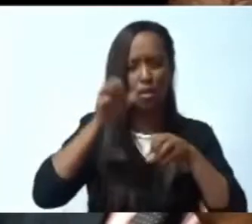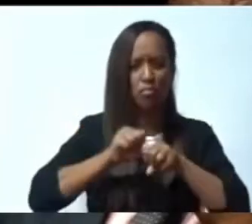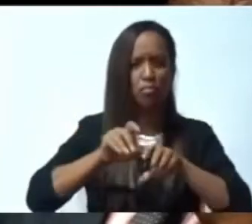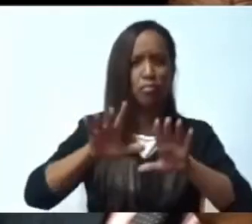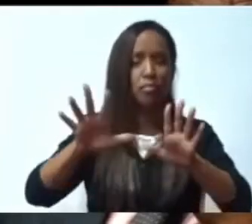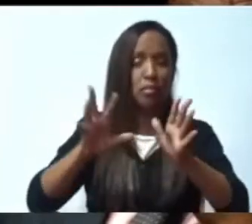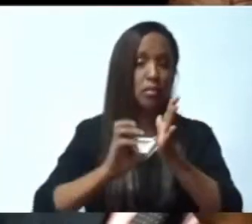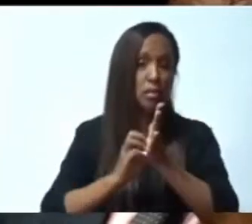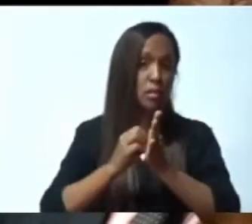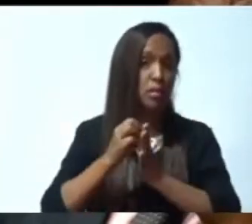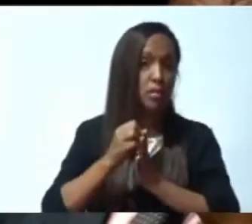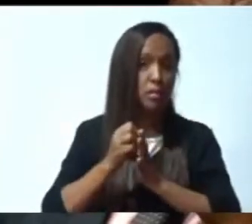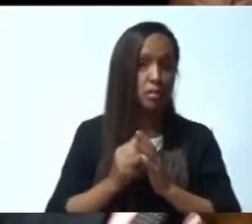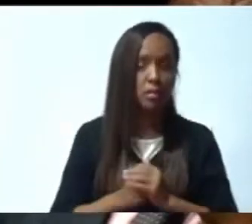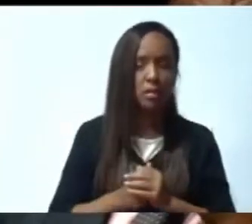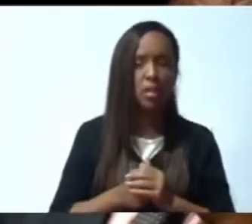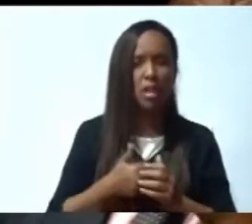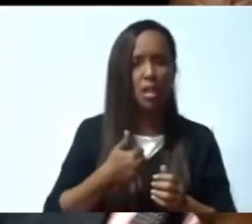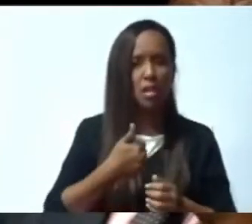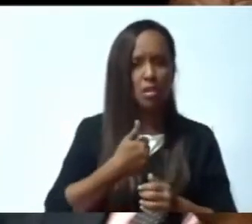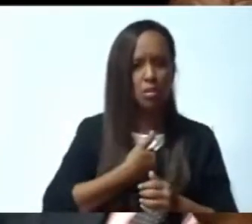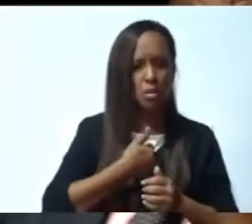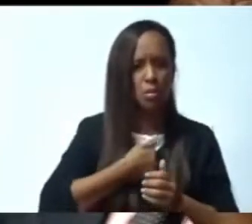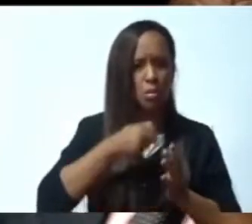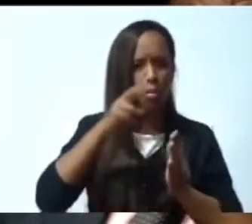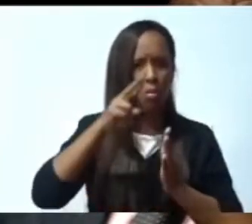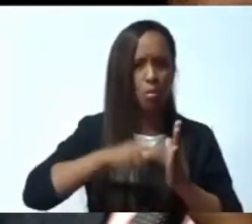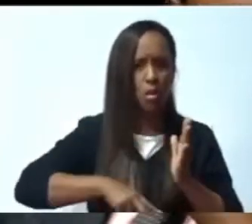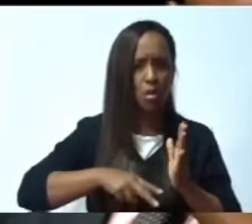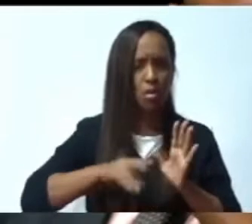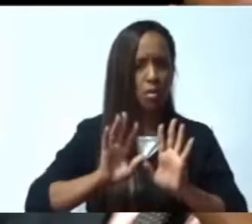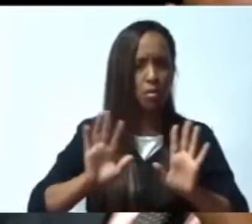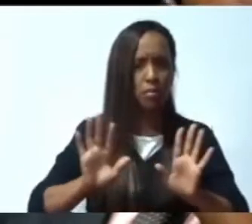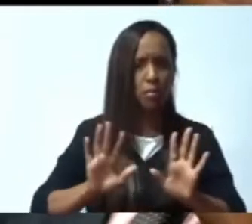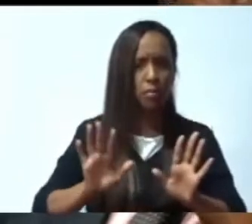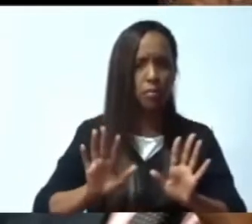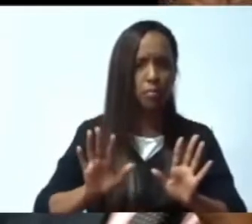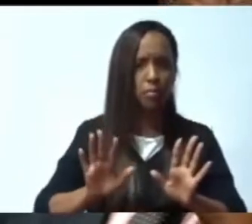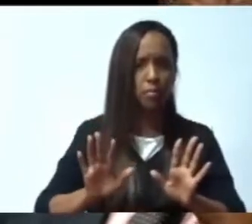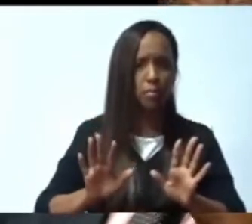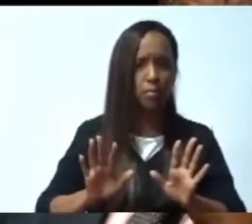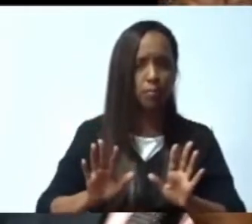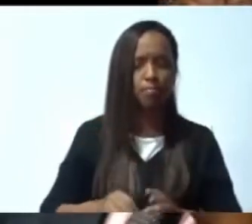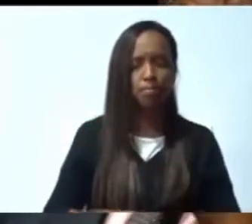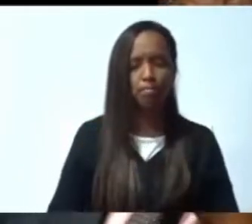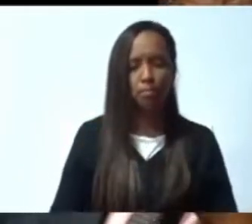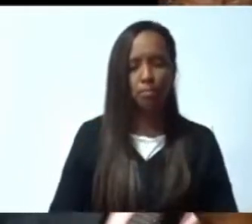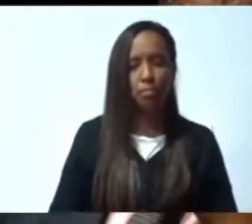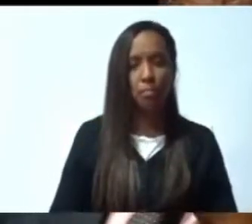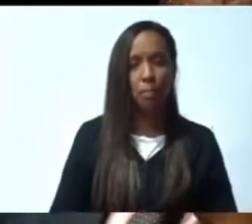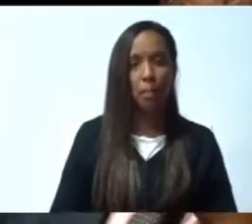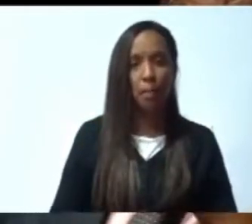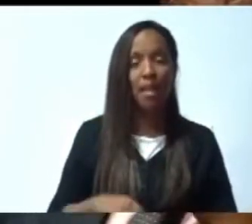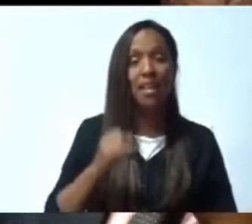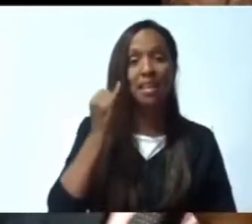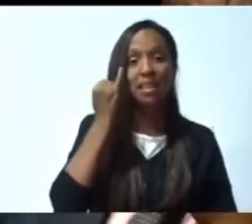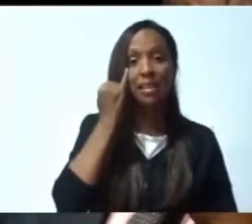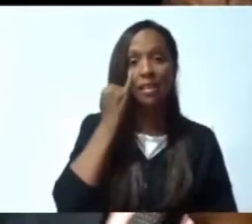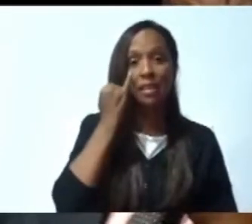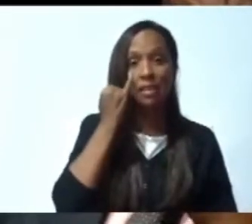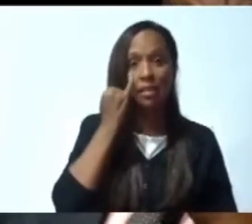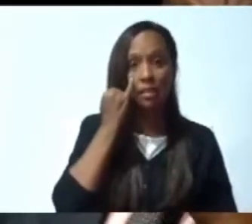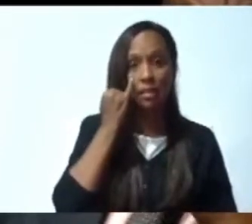impacta de manera agregativa a la salud del pueblo dominicano debe ir a la comisión de salud de la cámara de diputados